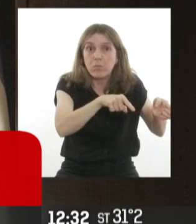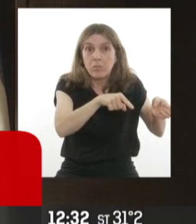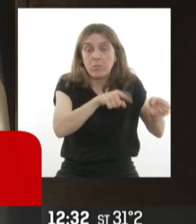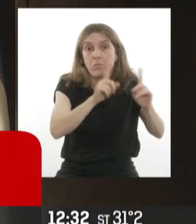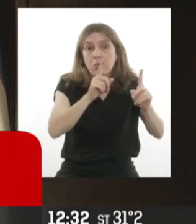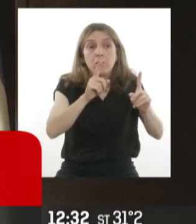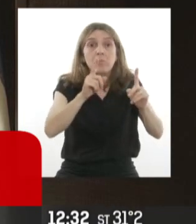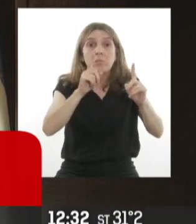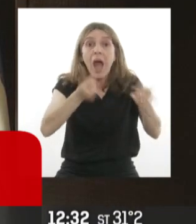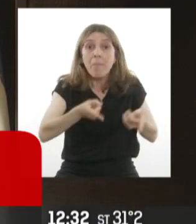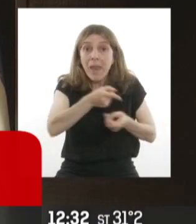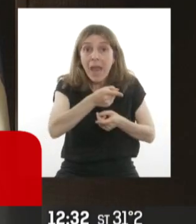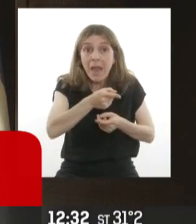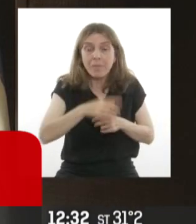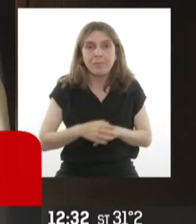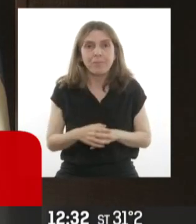Tenemos allí